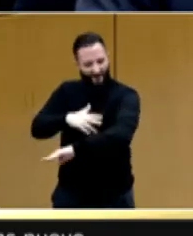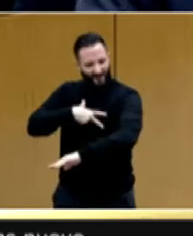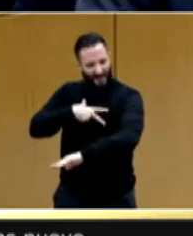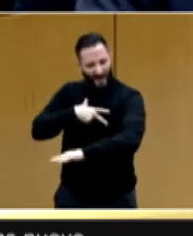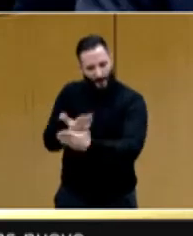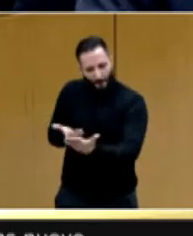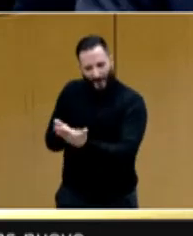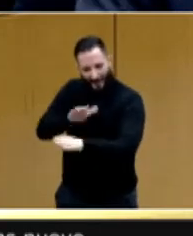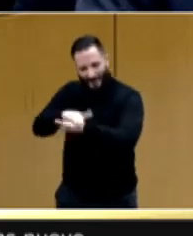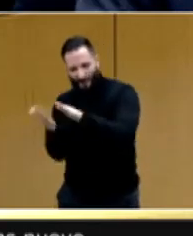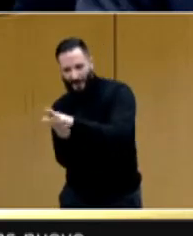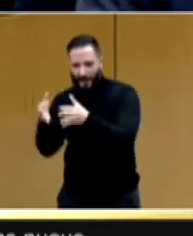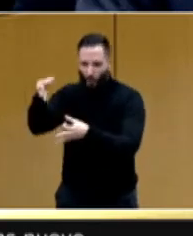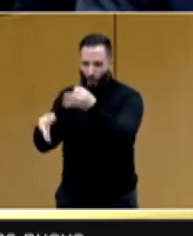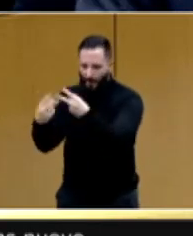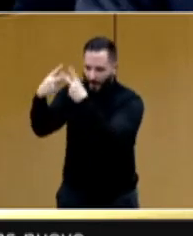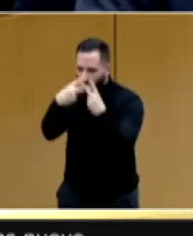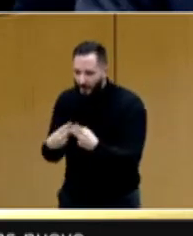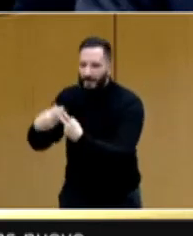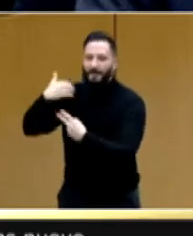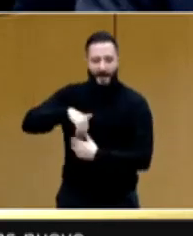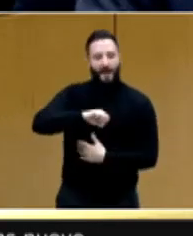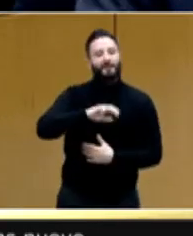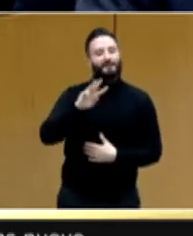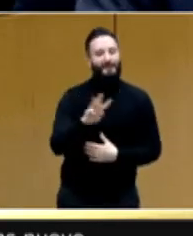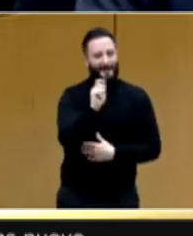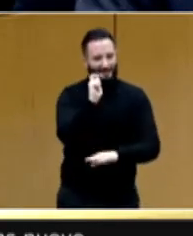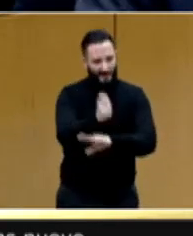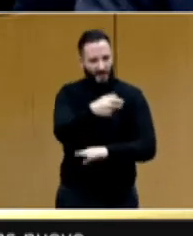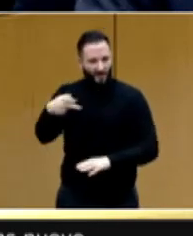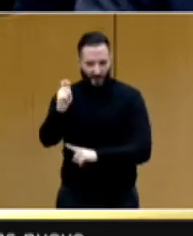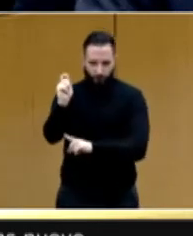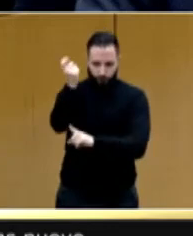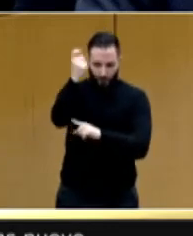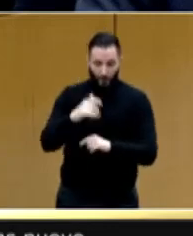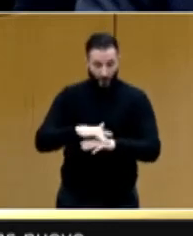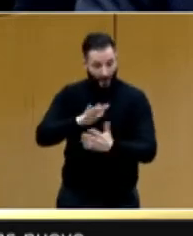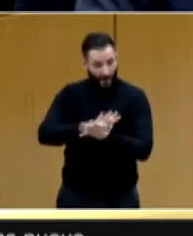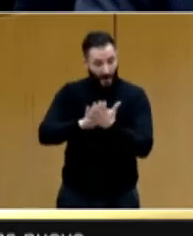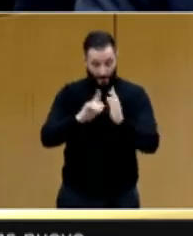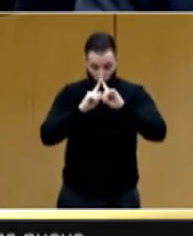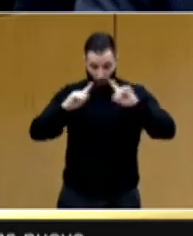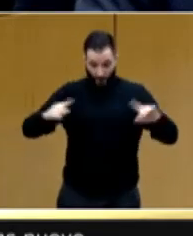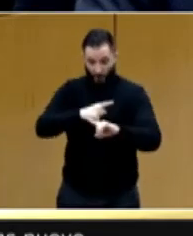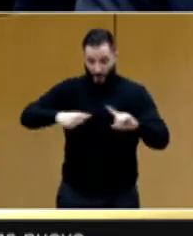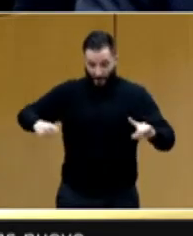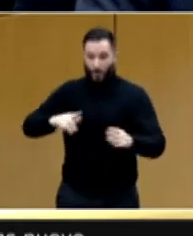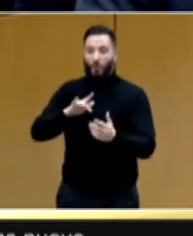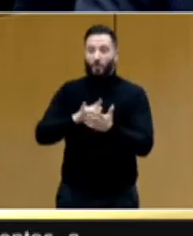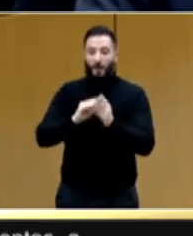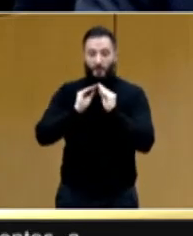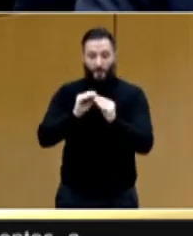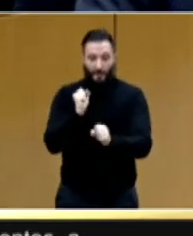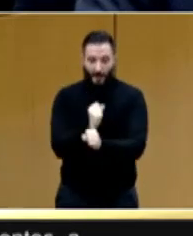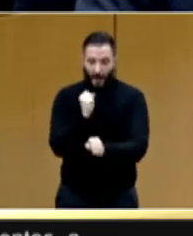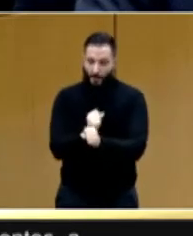a día de hoy ya tenemos tres sentencias confirmadas Vale entonces yo puedo hablar de lo que hemos hecho en este tiempo que ha sido de una forma muy humana